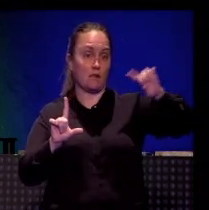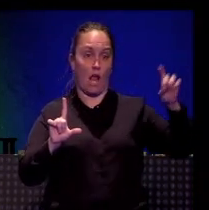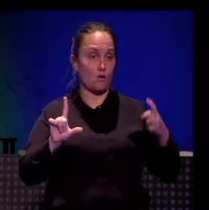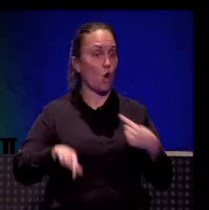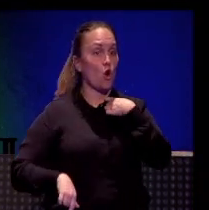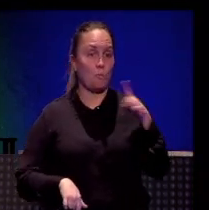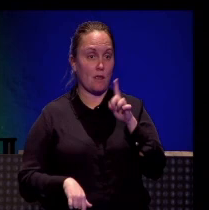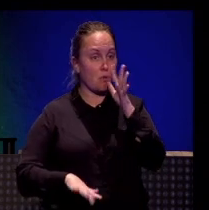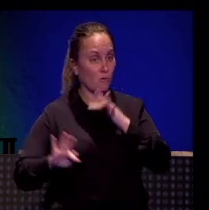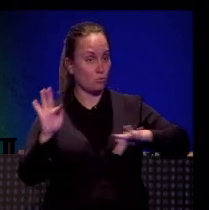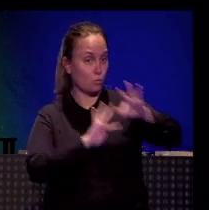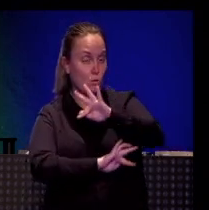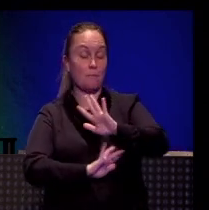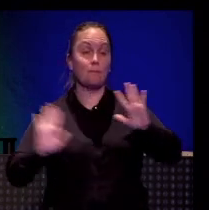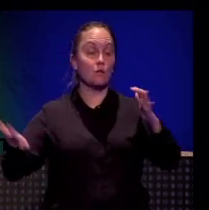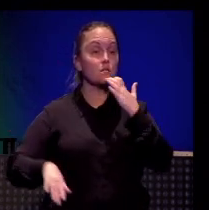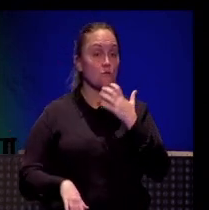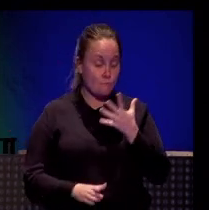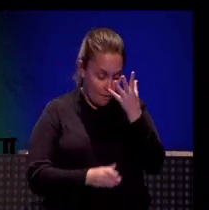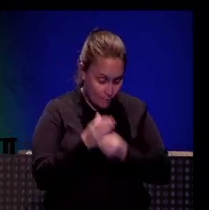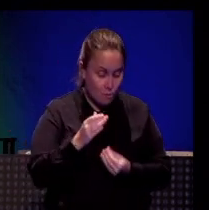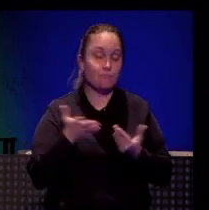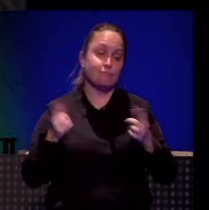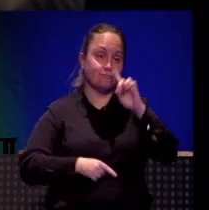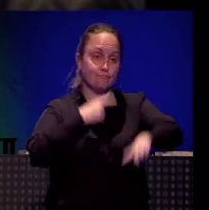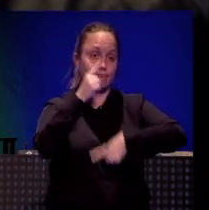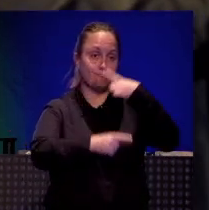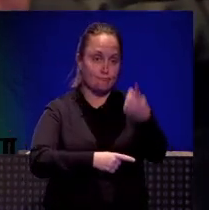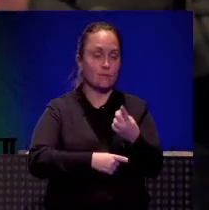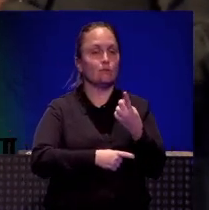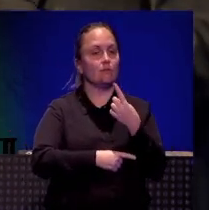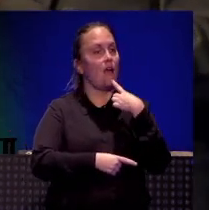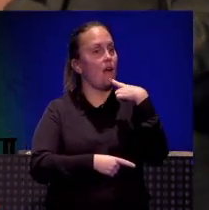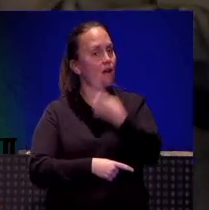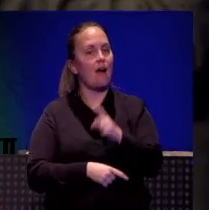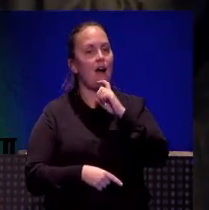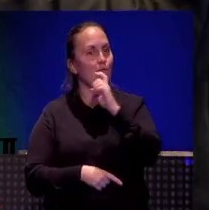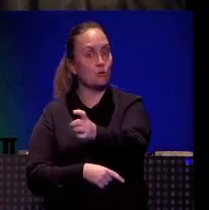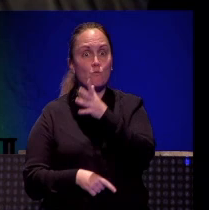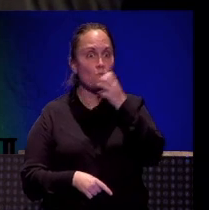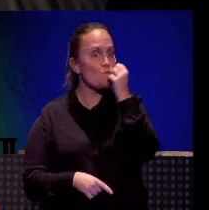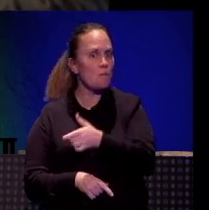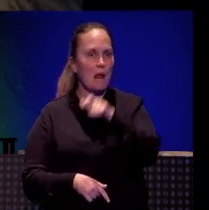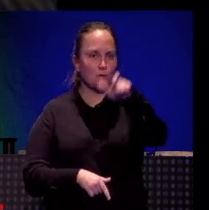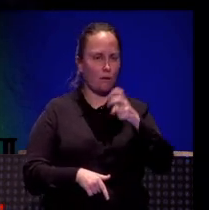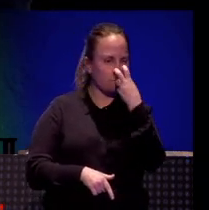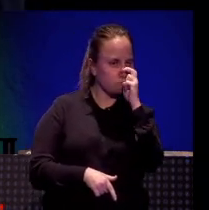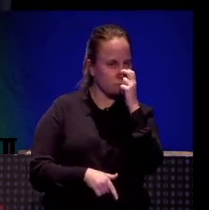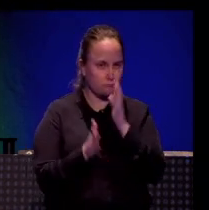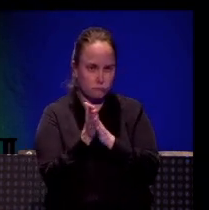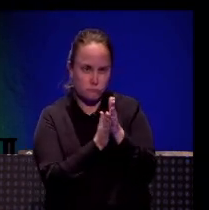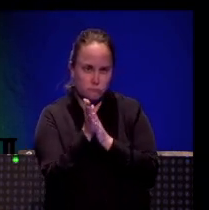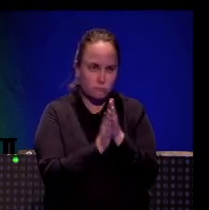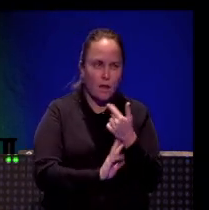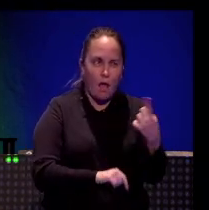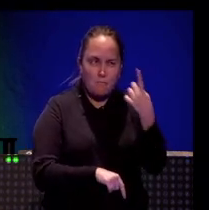pero si yo me equivoco pues nada el siguiente episodio corrijo además viene muy bien viene muy bien porque la gente morbo silla está bien mira que